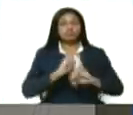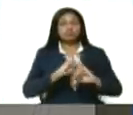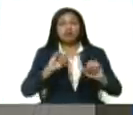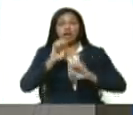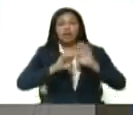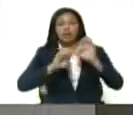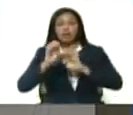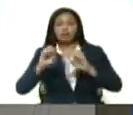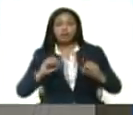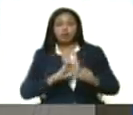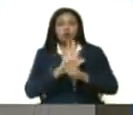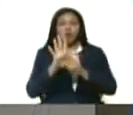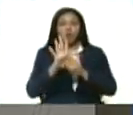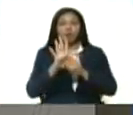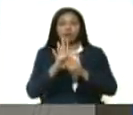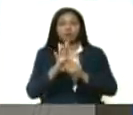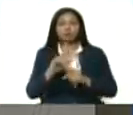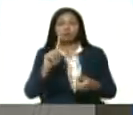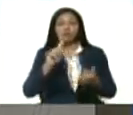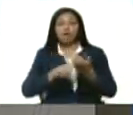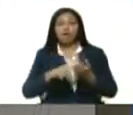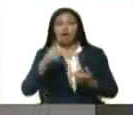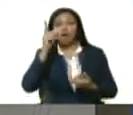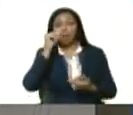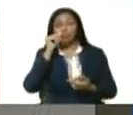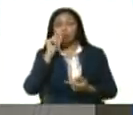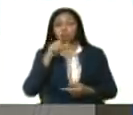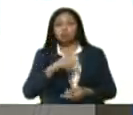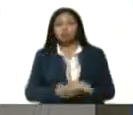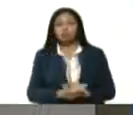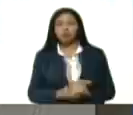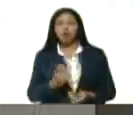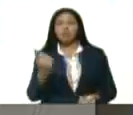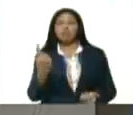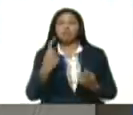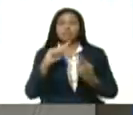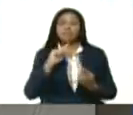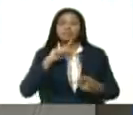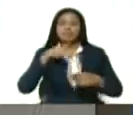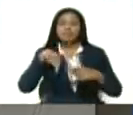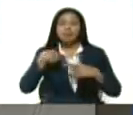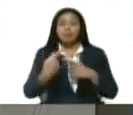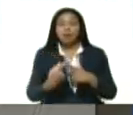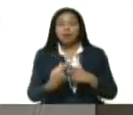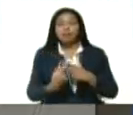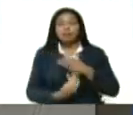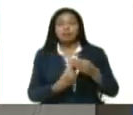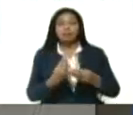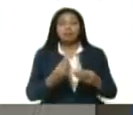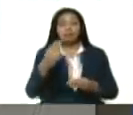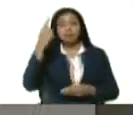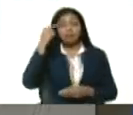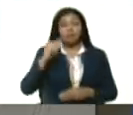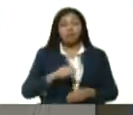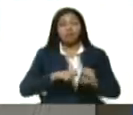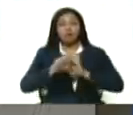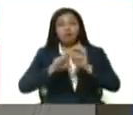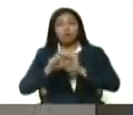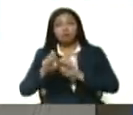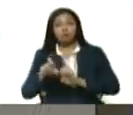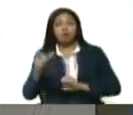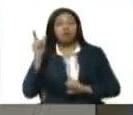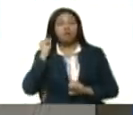el COVID-19 a su cónyuge, y después, cuando se le realiza el día de hoy